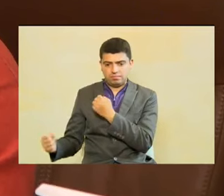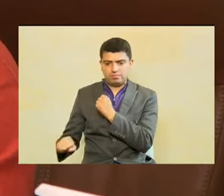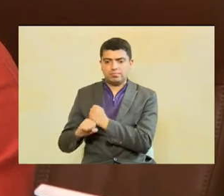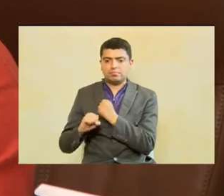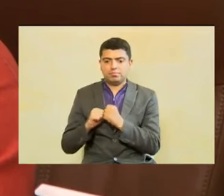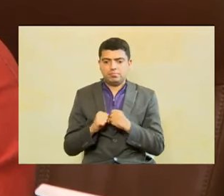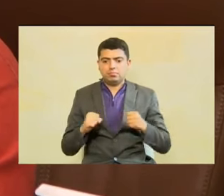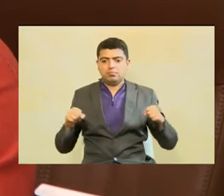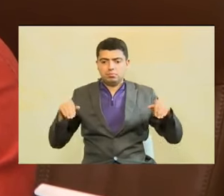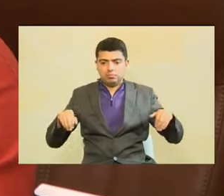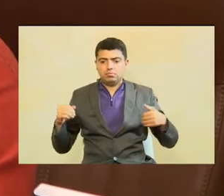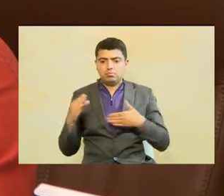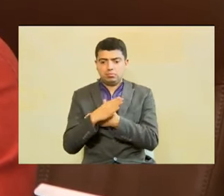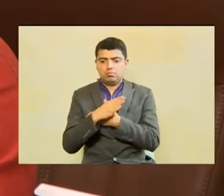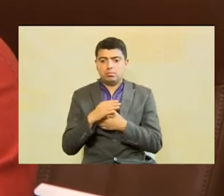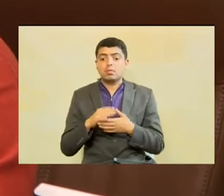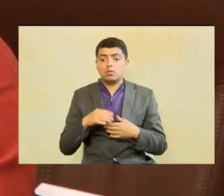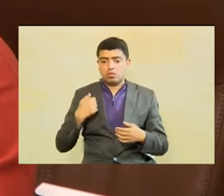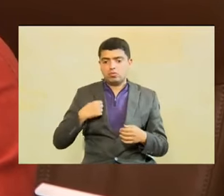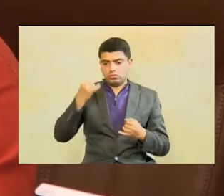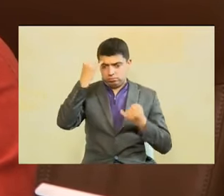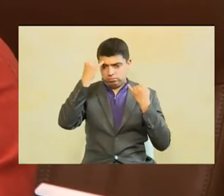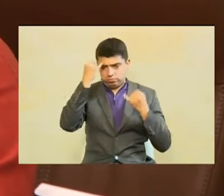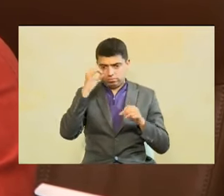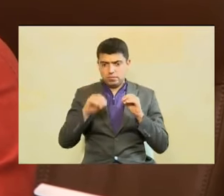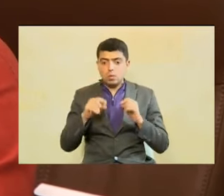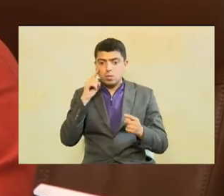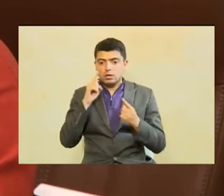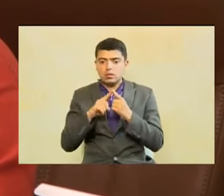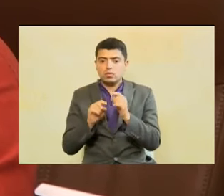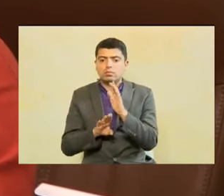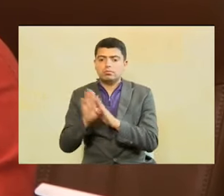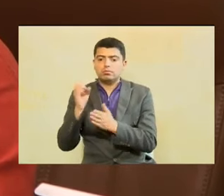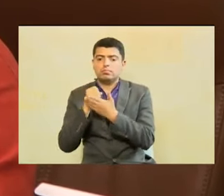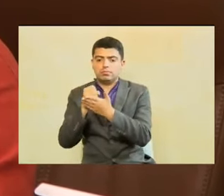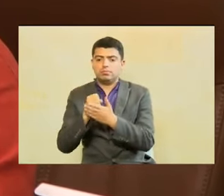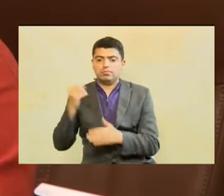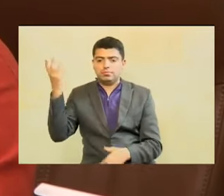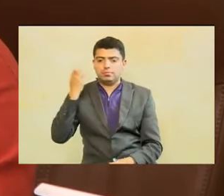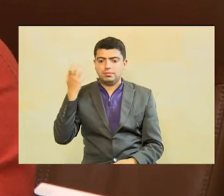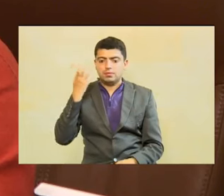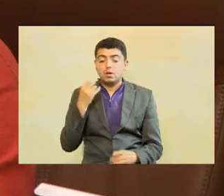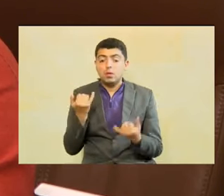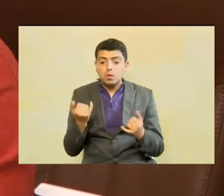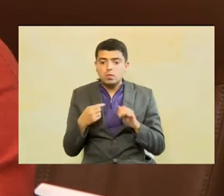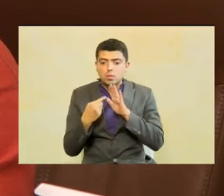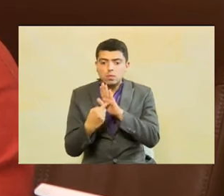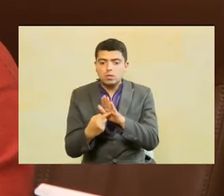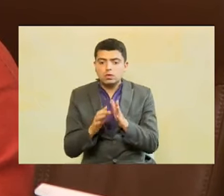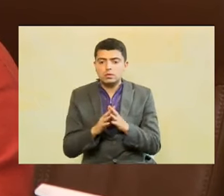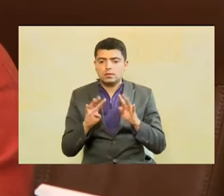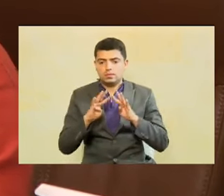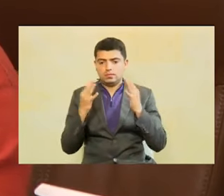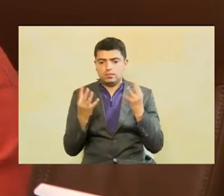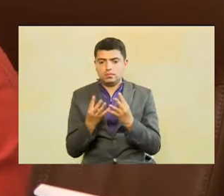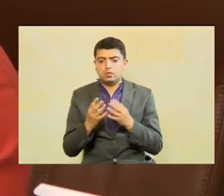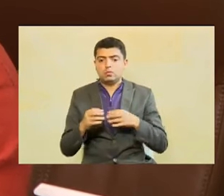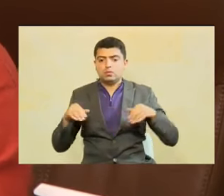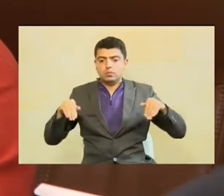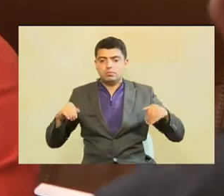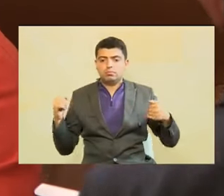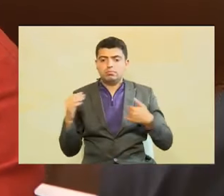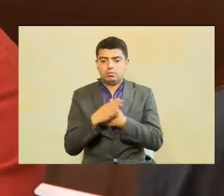nuestra autoría en favor de los pensionados de este país muestra que congreso de la República puede